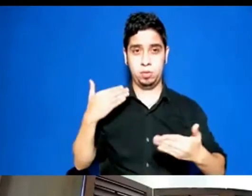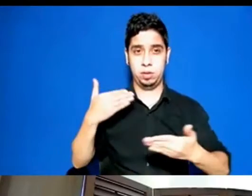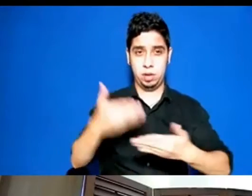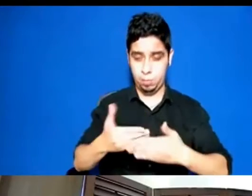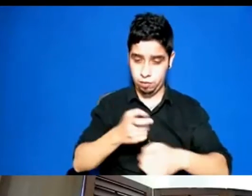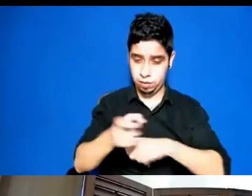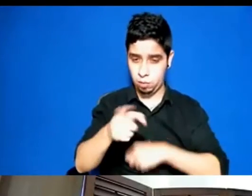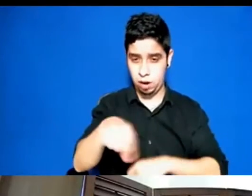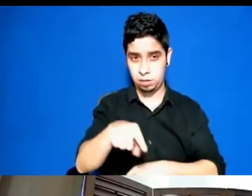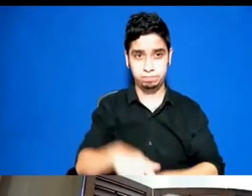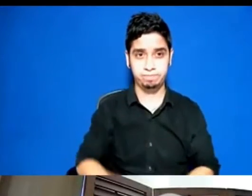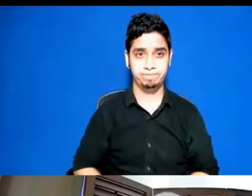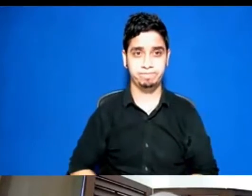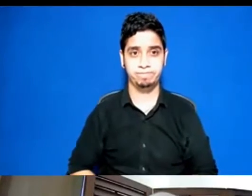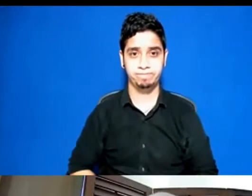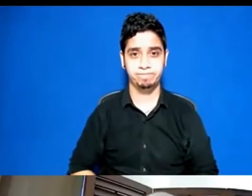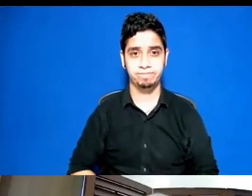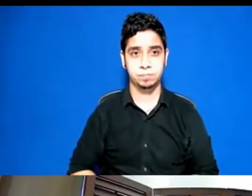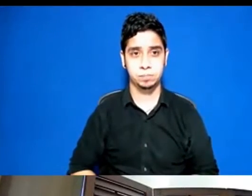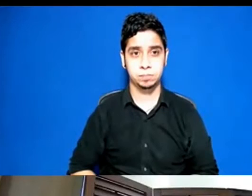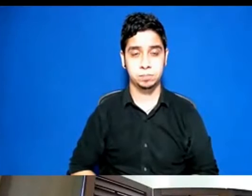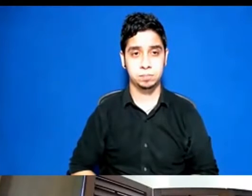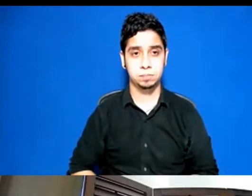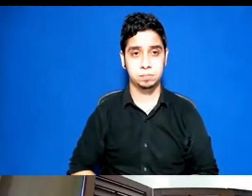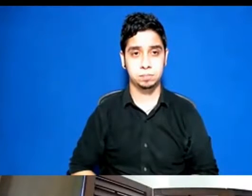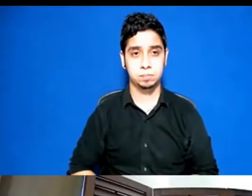Hasta que llegamos nosotros. Entonces, y una cosa interesante,